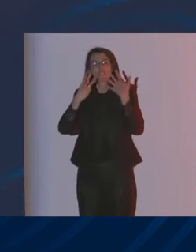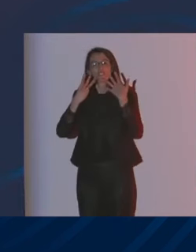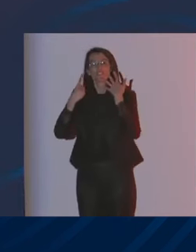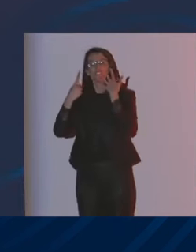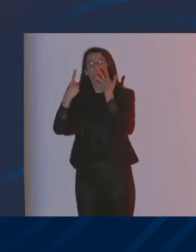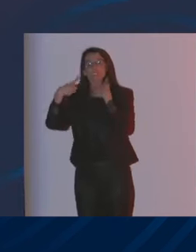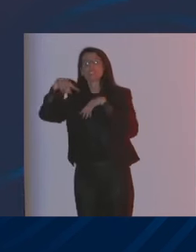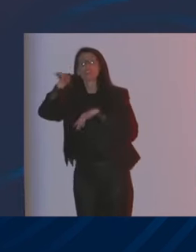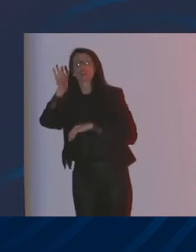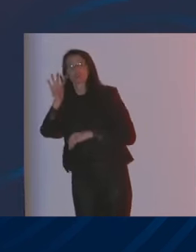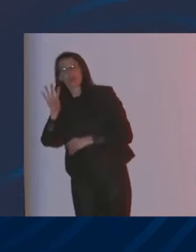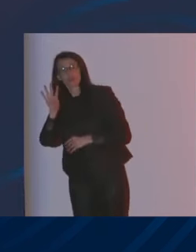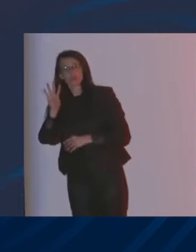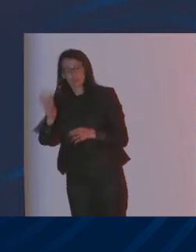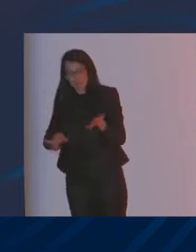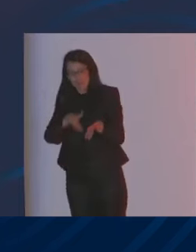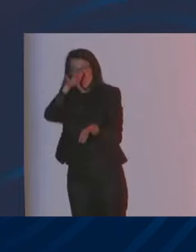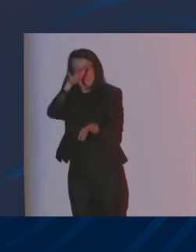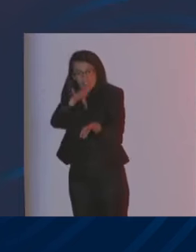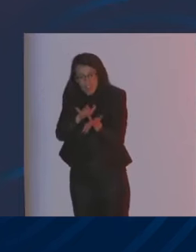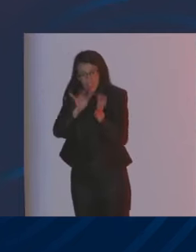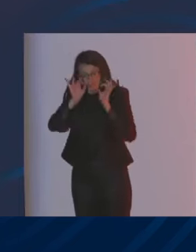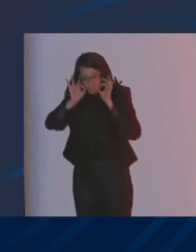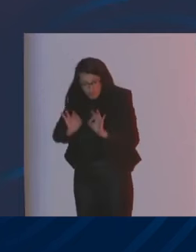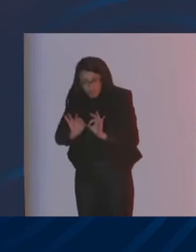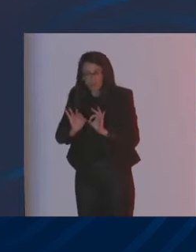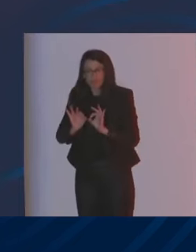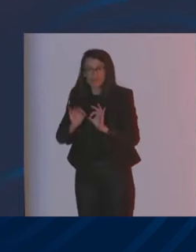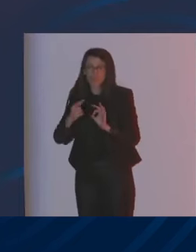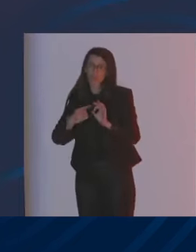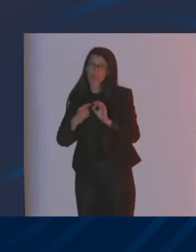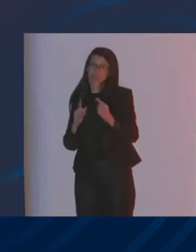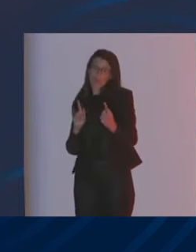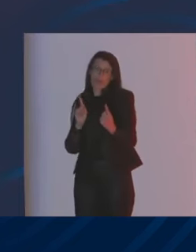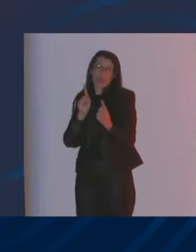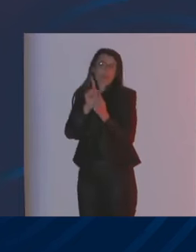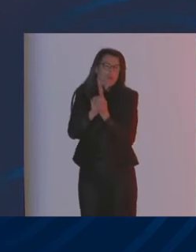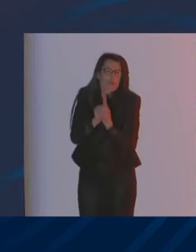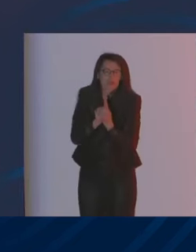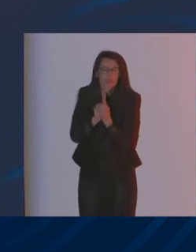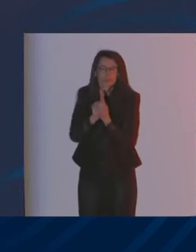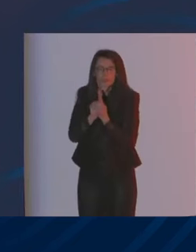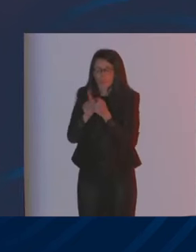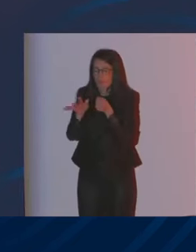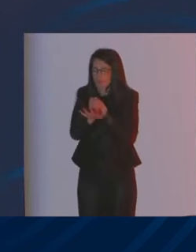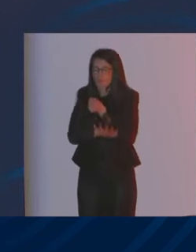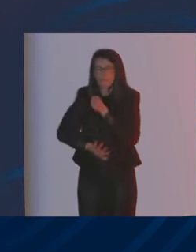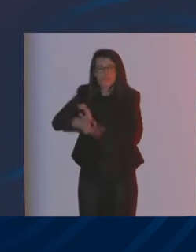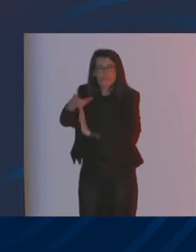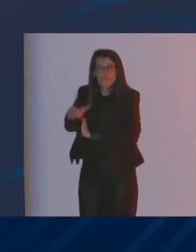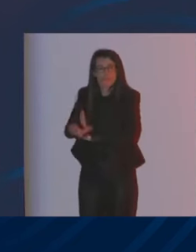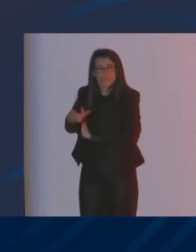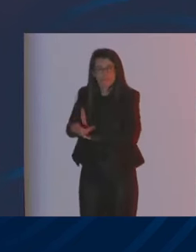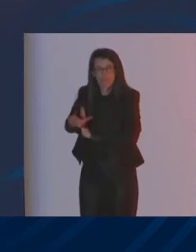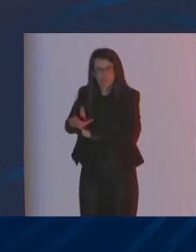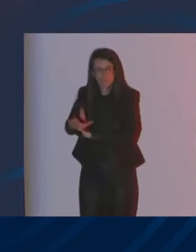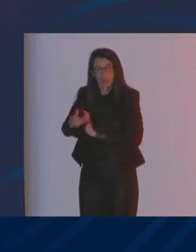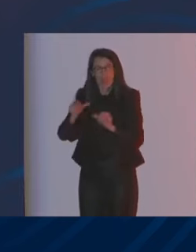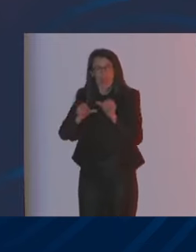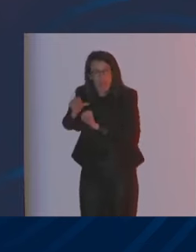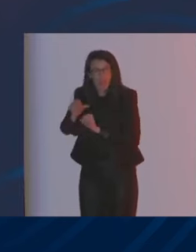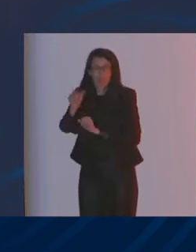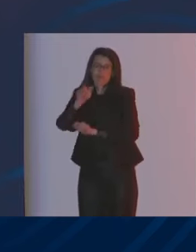julio de 1864. Ese día tuve un encuentro que fue fundamental en el futuro de muchas, muchísimas